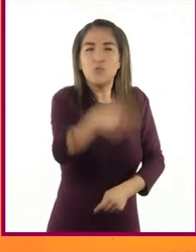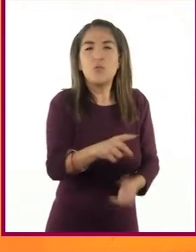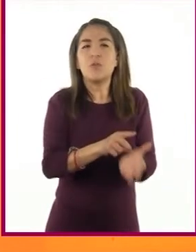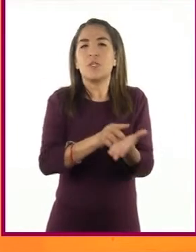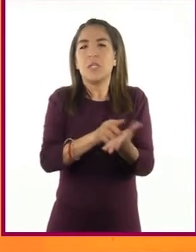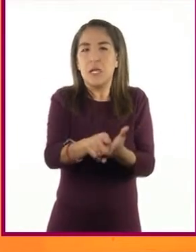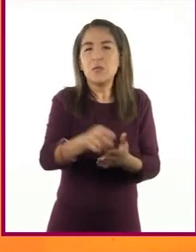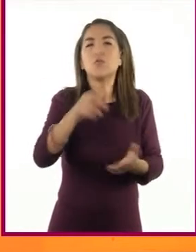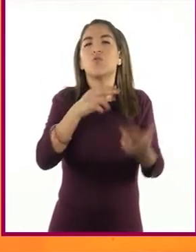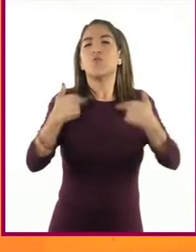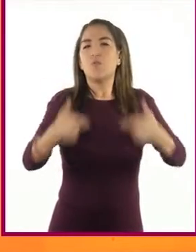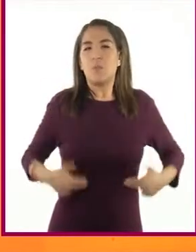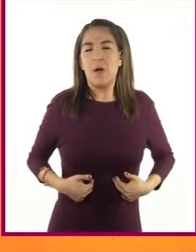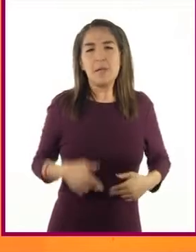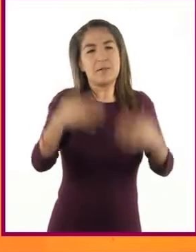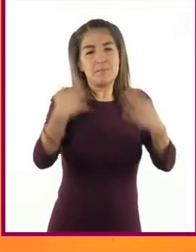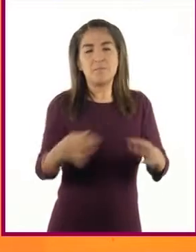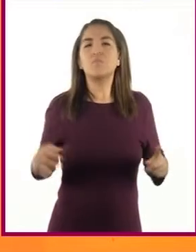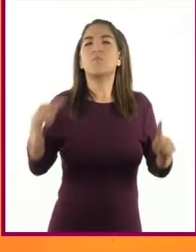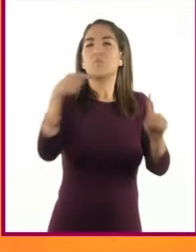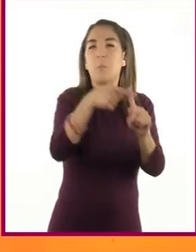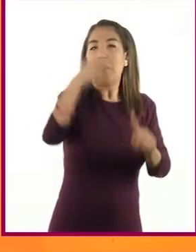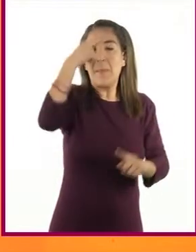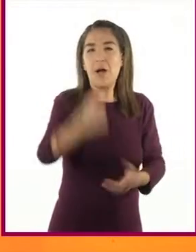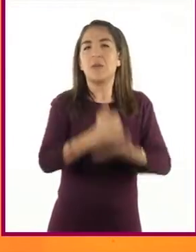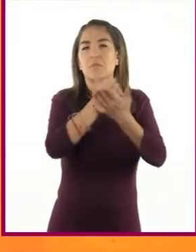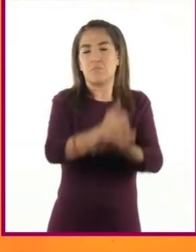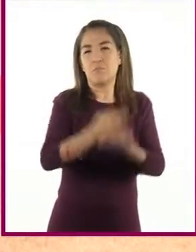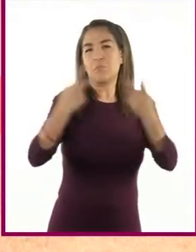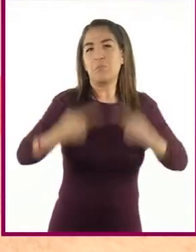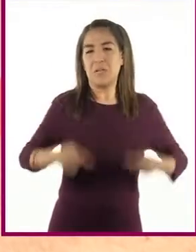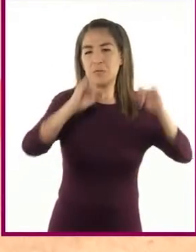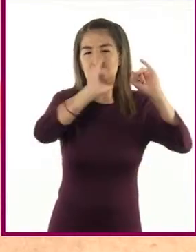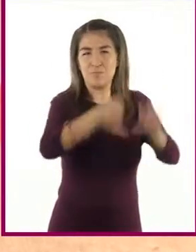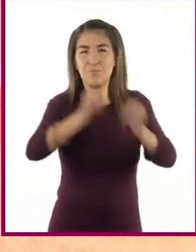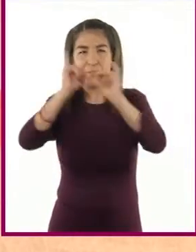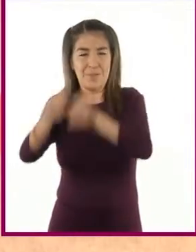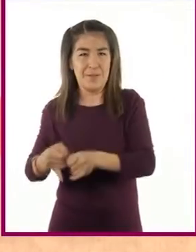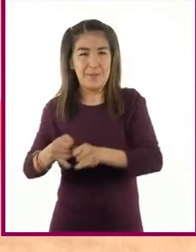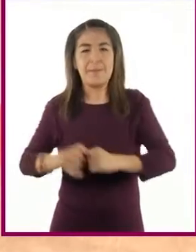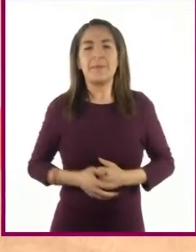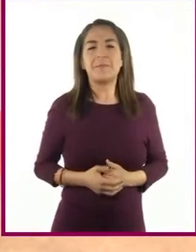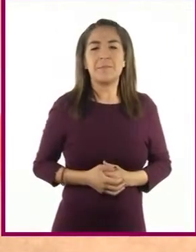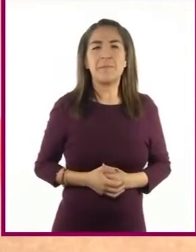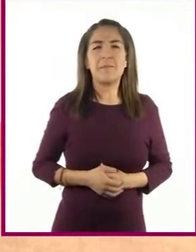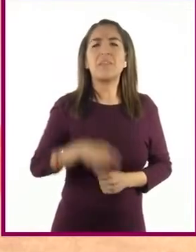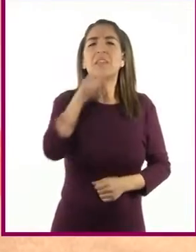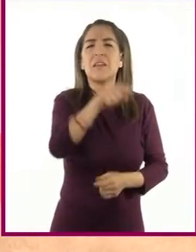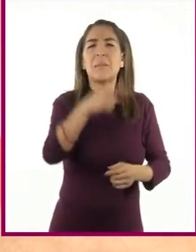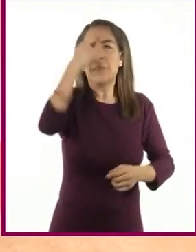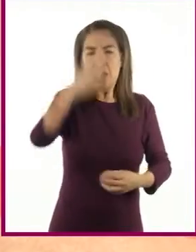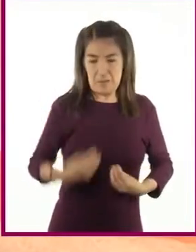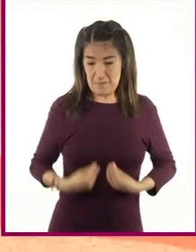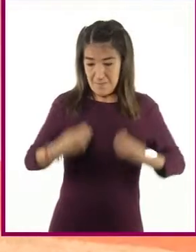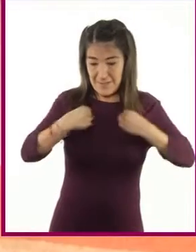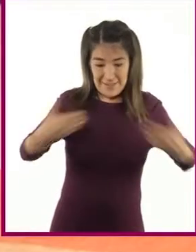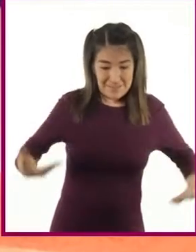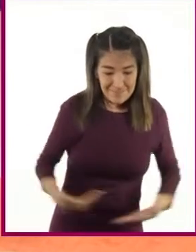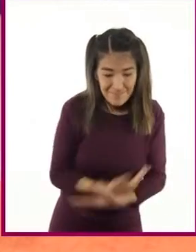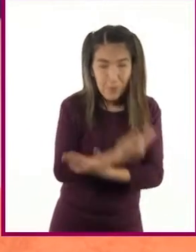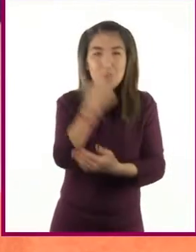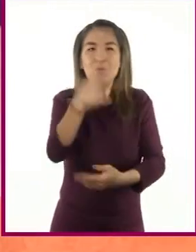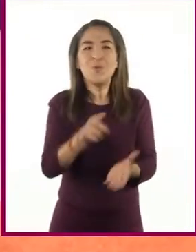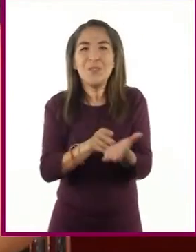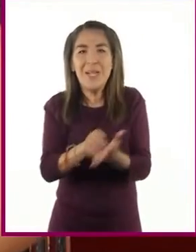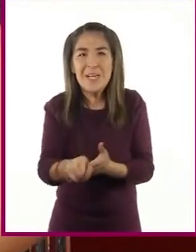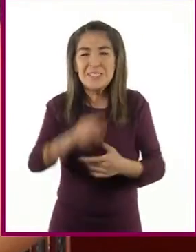derechos humanos consagrados en favor del individuo. El derecho a la vida, el derecho a la libertad,